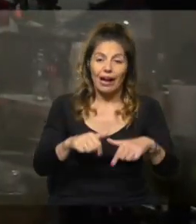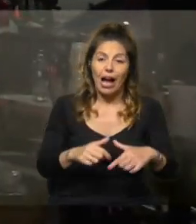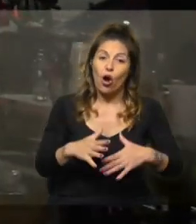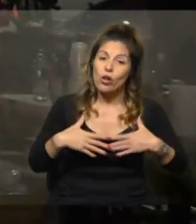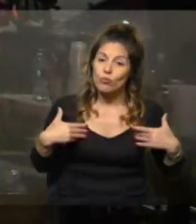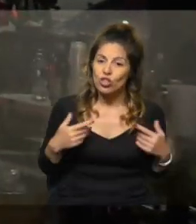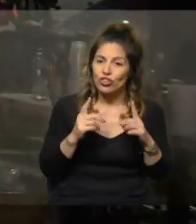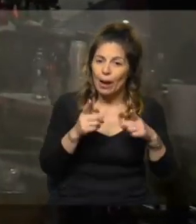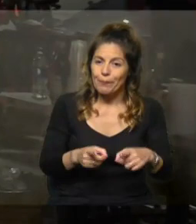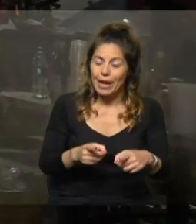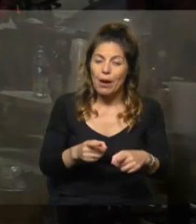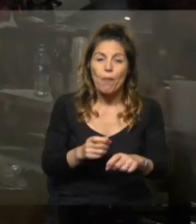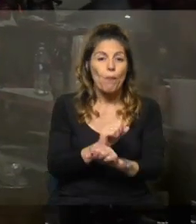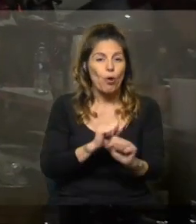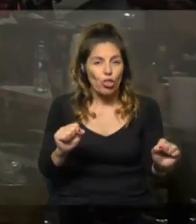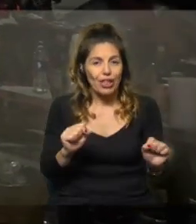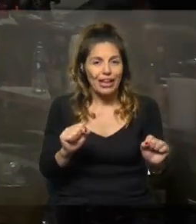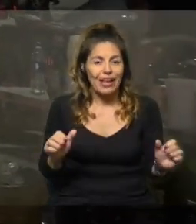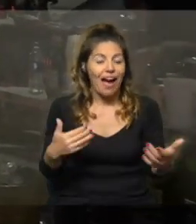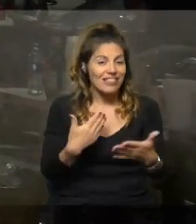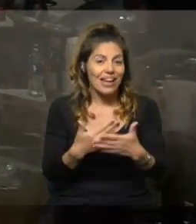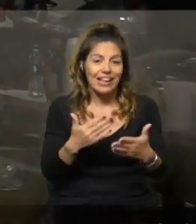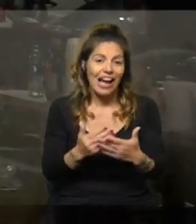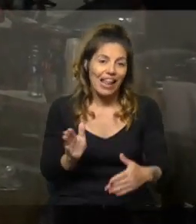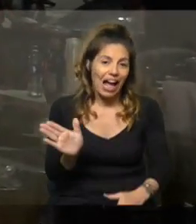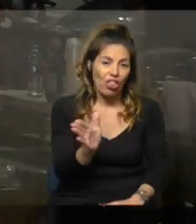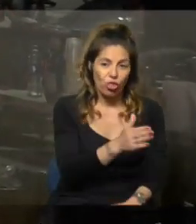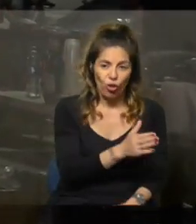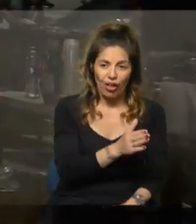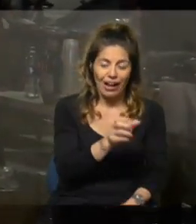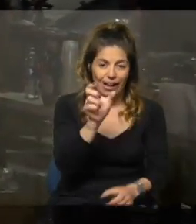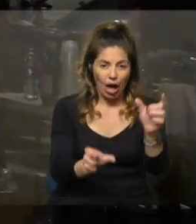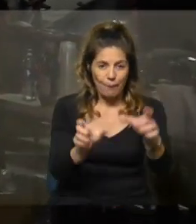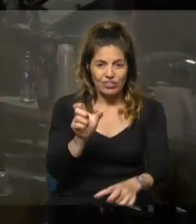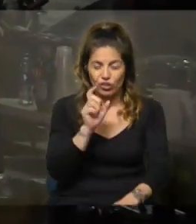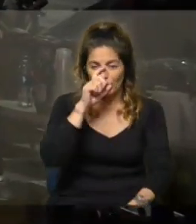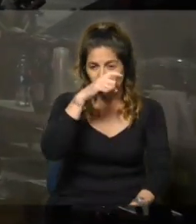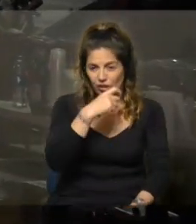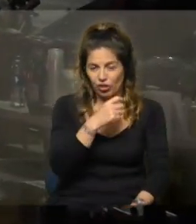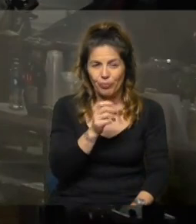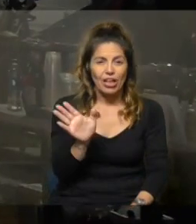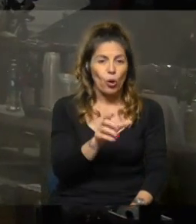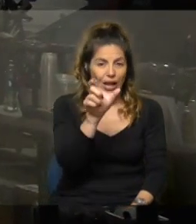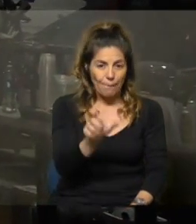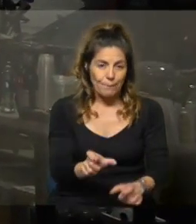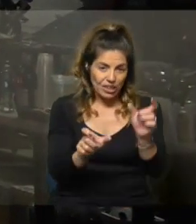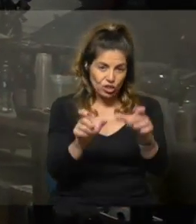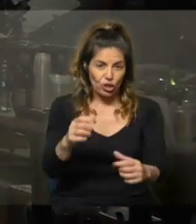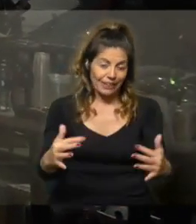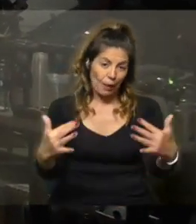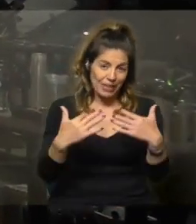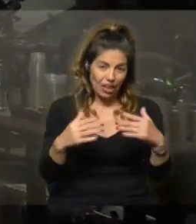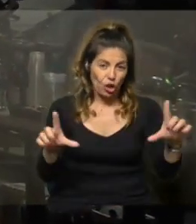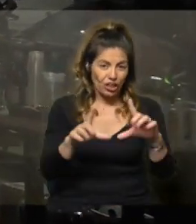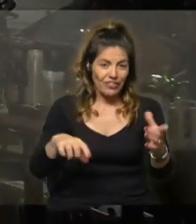emoción Por estar pudiendo acercar a toda la gente de Montevideo a todos los televidentes de TV